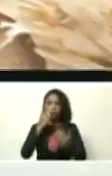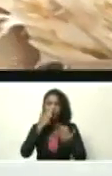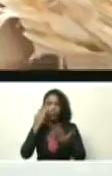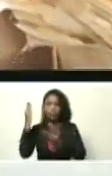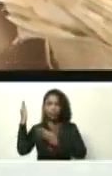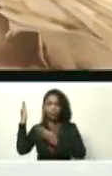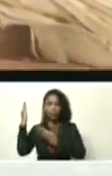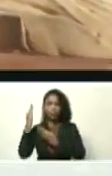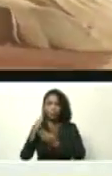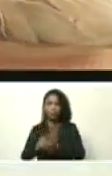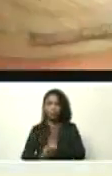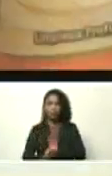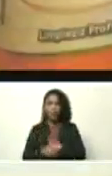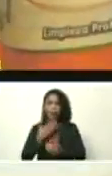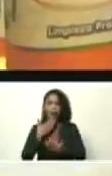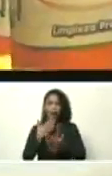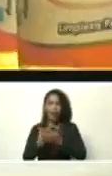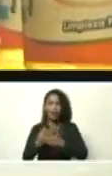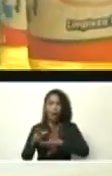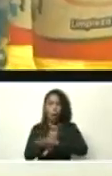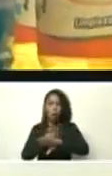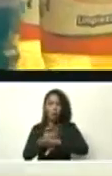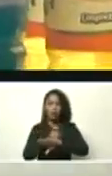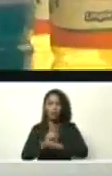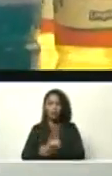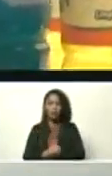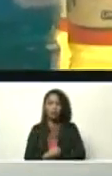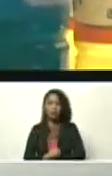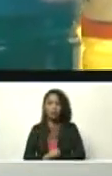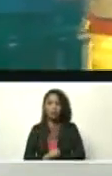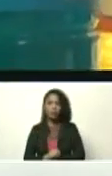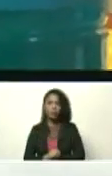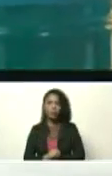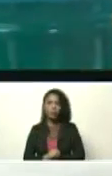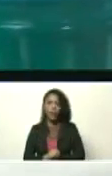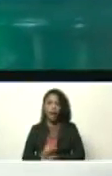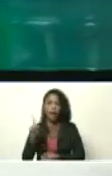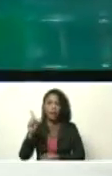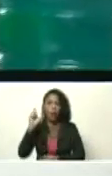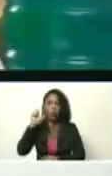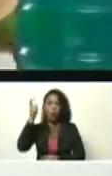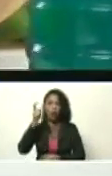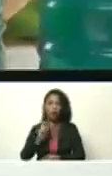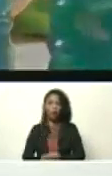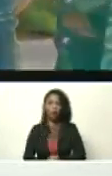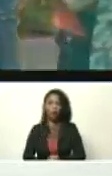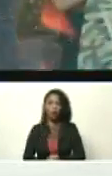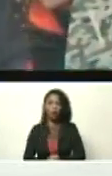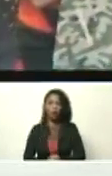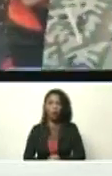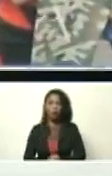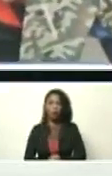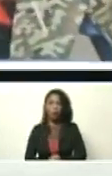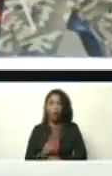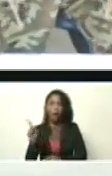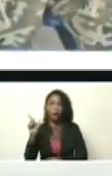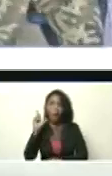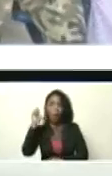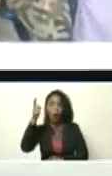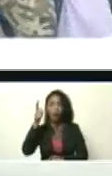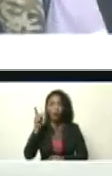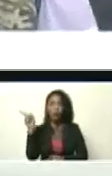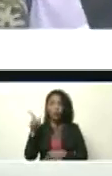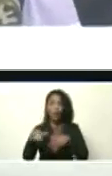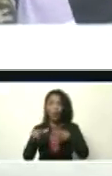Bueno, muchas gracias, gobernador. Desde Valle de la Pascua. La bella Valle de la Pascua. Si hay el